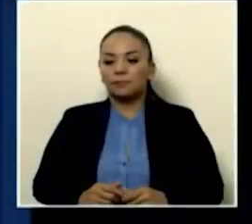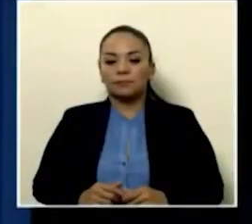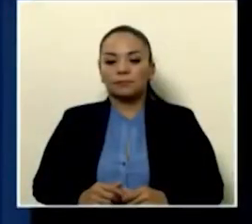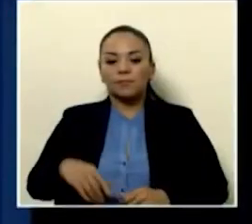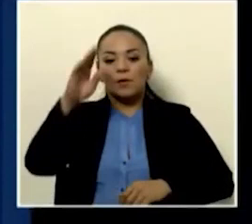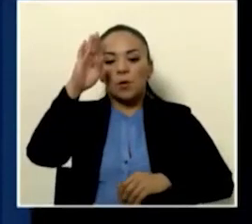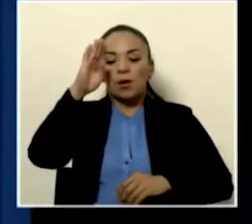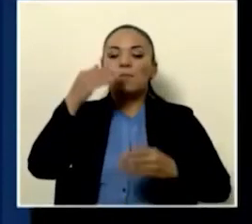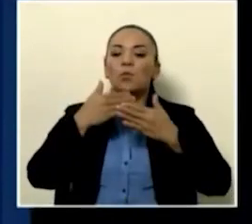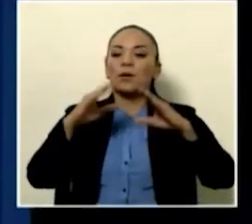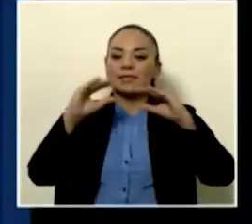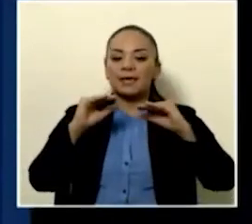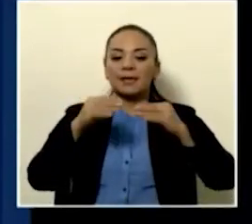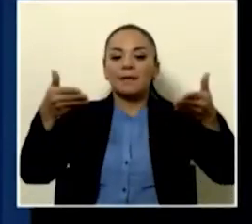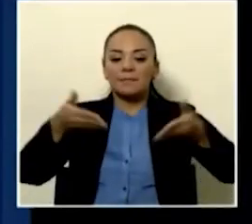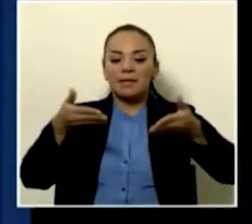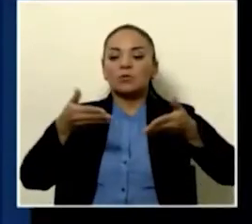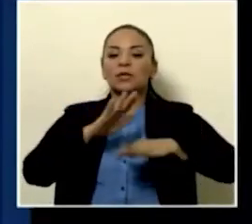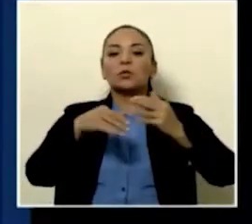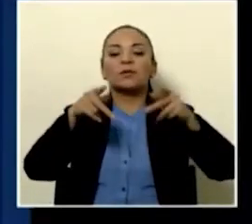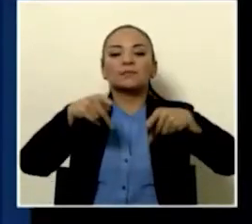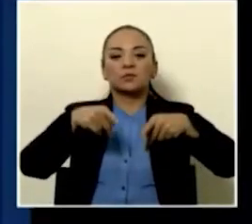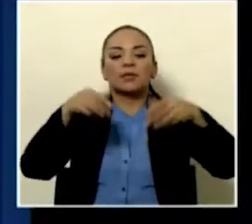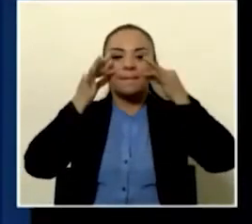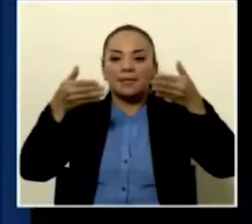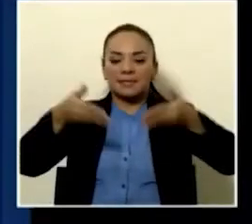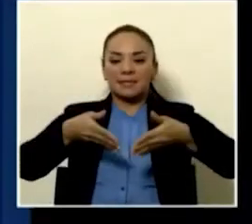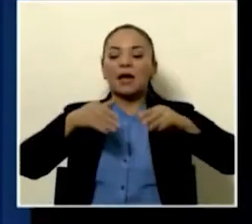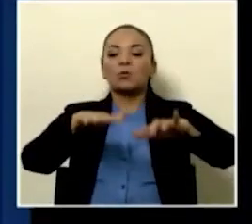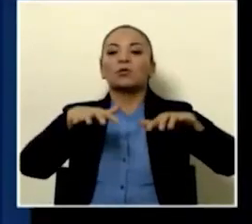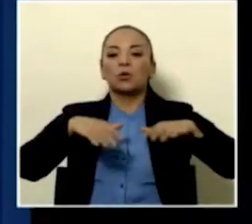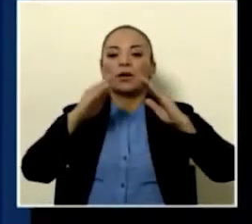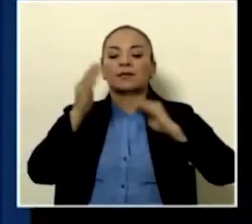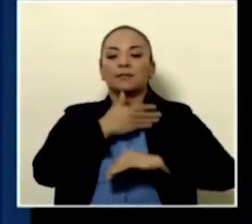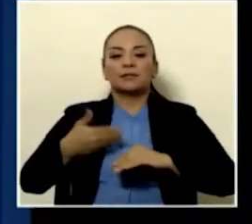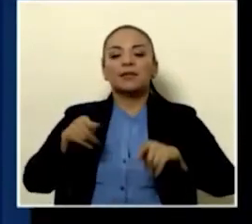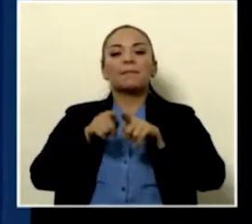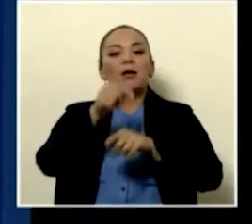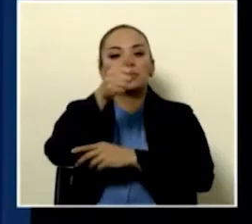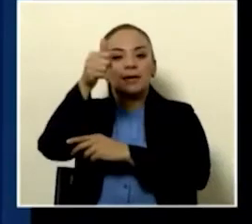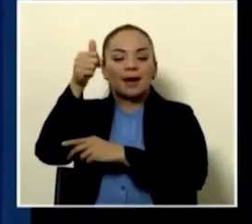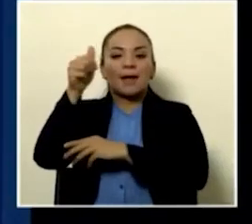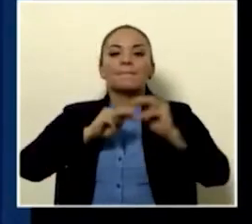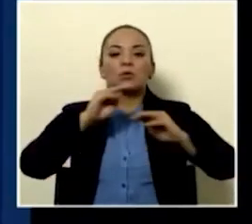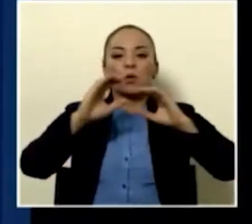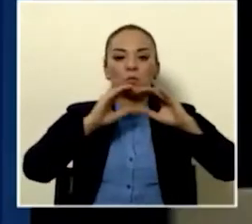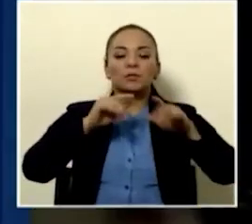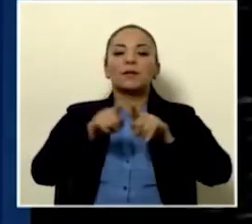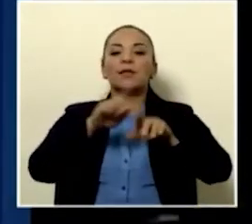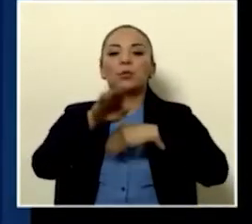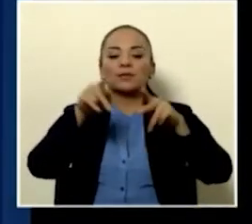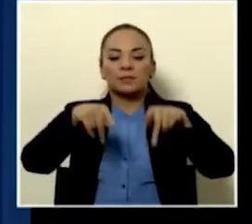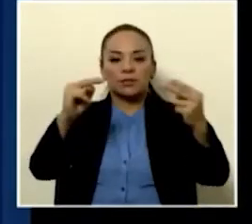Hola, ¿qué tal? Muy buenas tardes. Bienvenidos a todos los que están presentes acá en el auditorio de Casa Presidencial, a los jerarcas, a los medios de comunicación y también a los